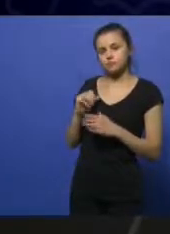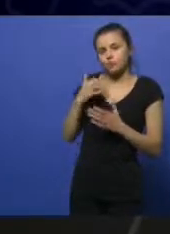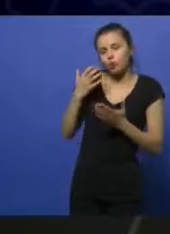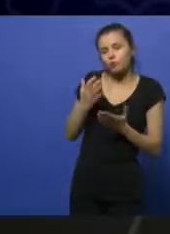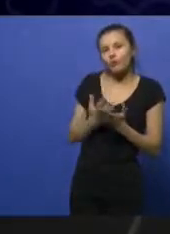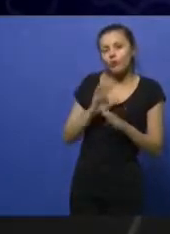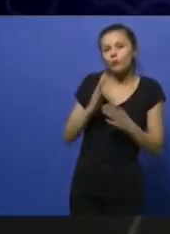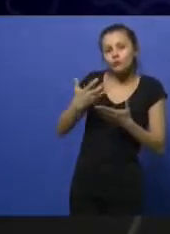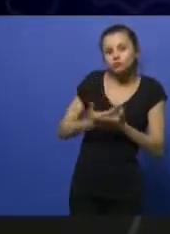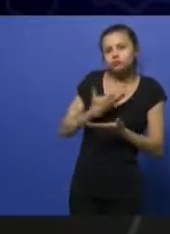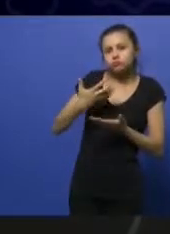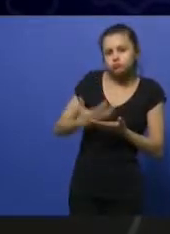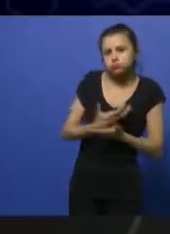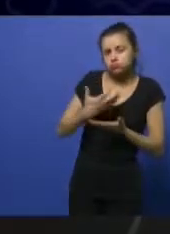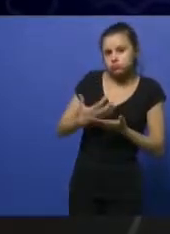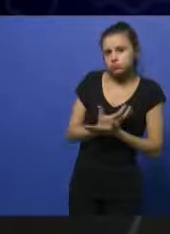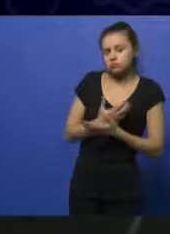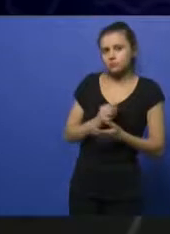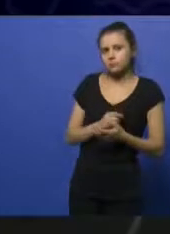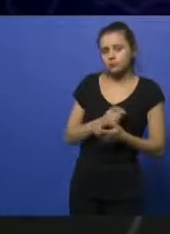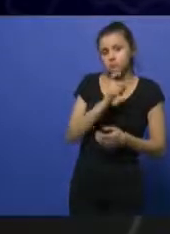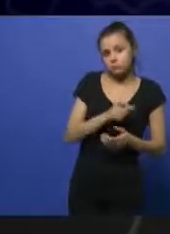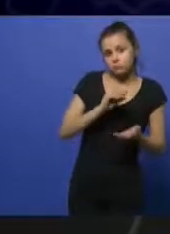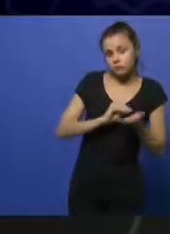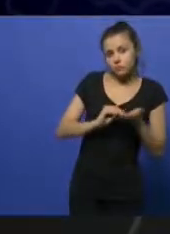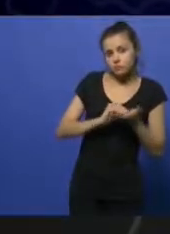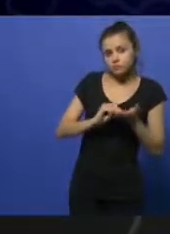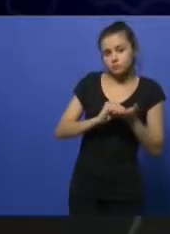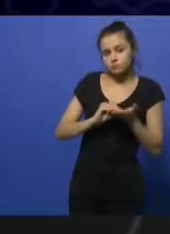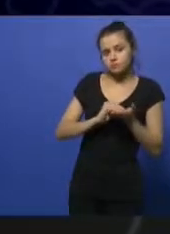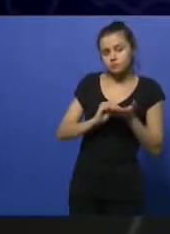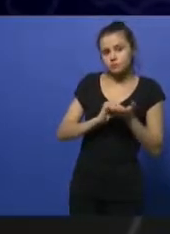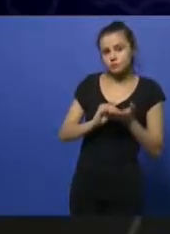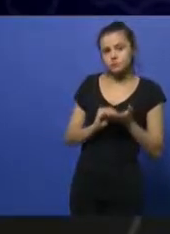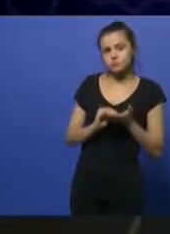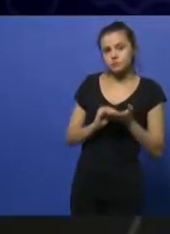poco lo que estos funcionarios nos están haciendo.